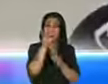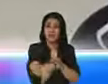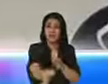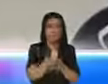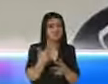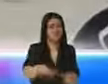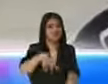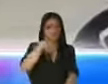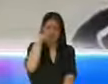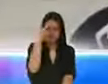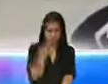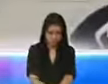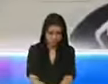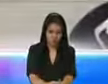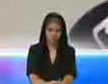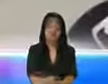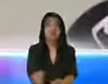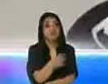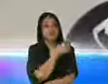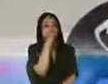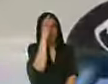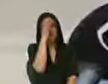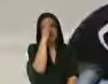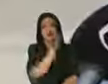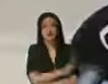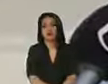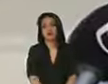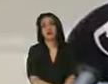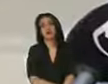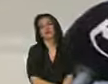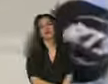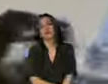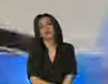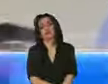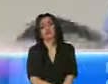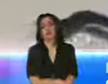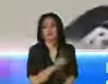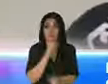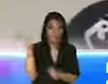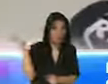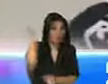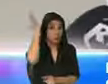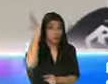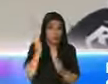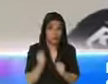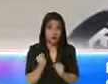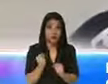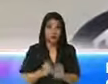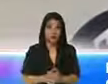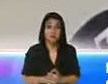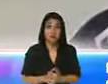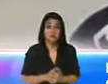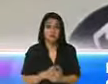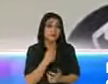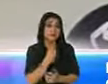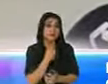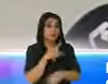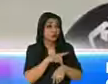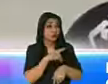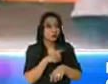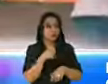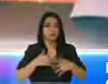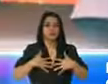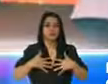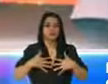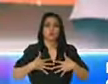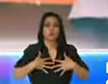ya llegó a la universitaria inconsciente, la niña. Golpe en la cabeza. No, dice el doctor que fue en los